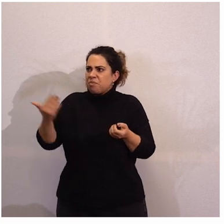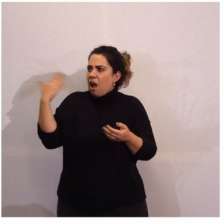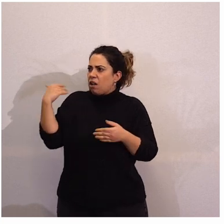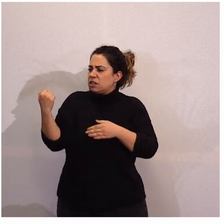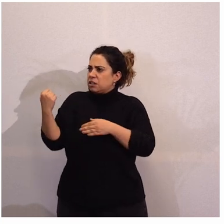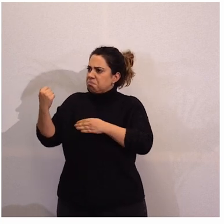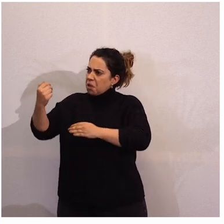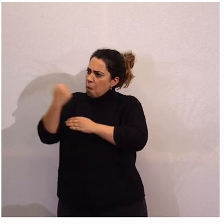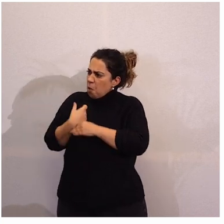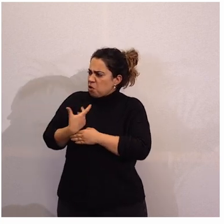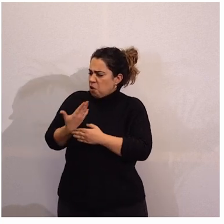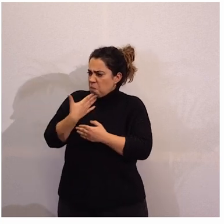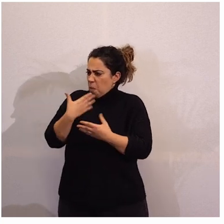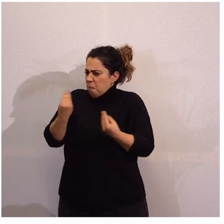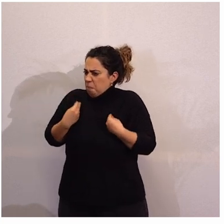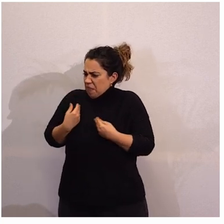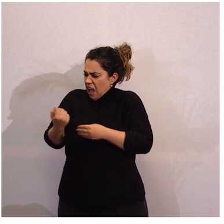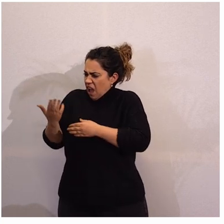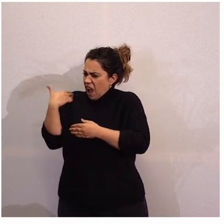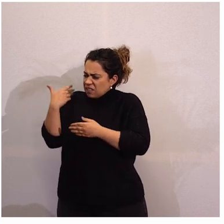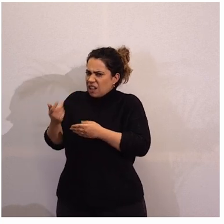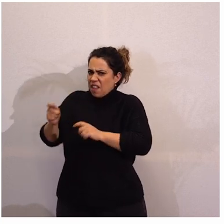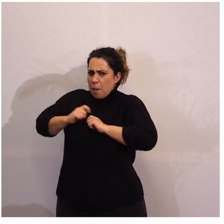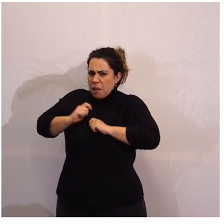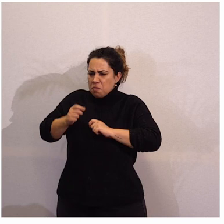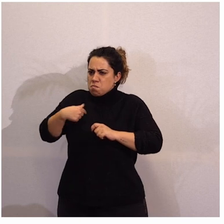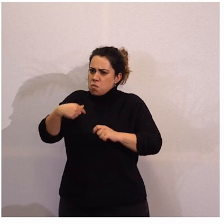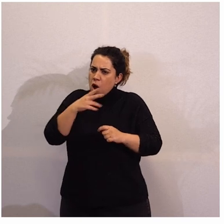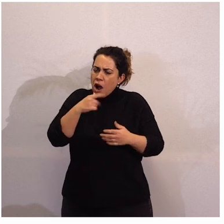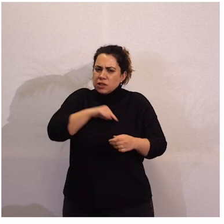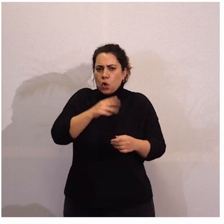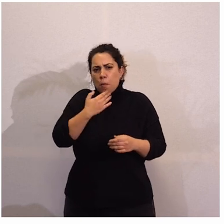vida, eso que me han dado, poder yo